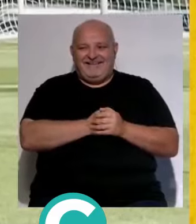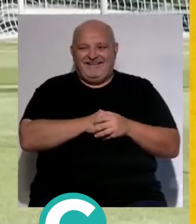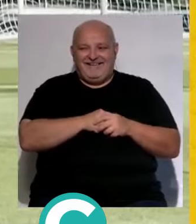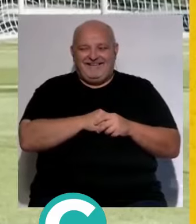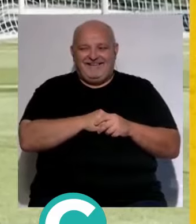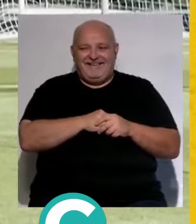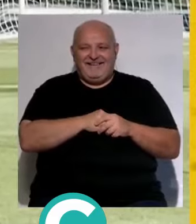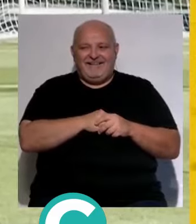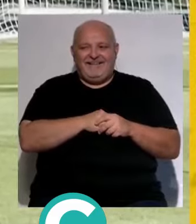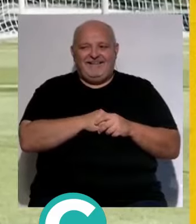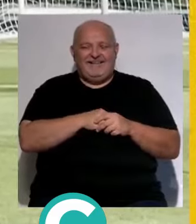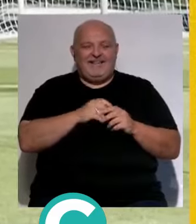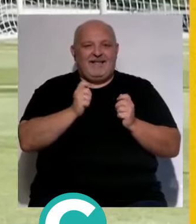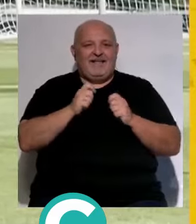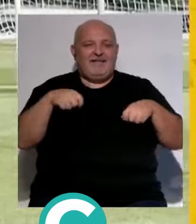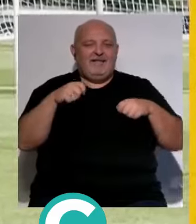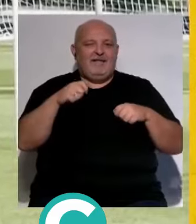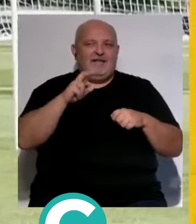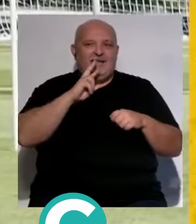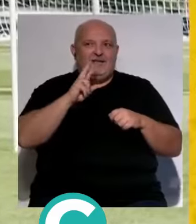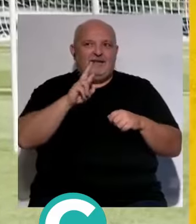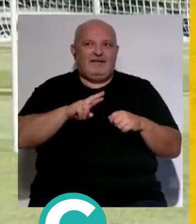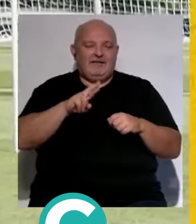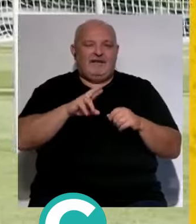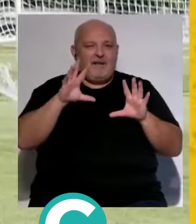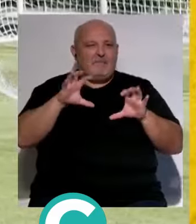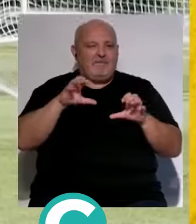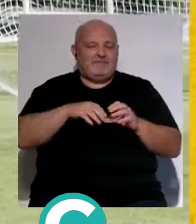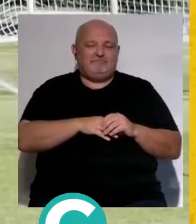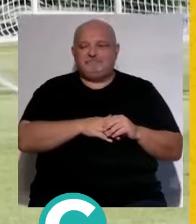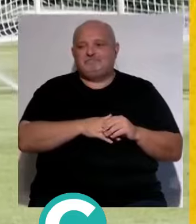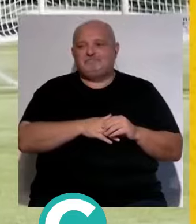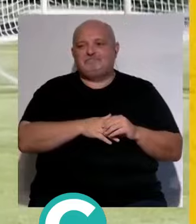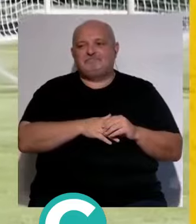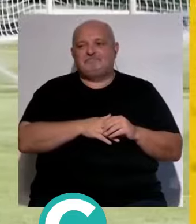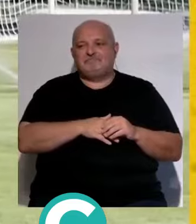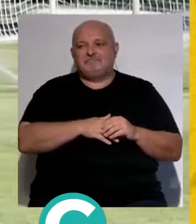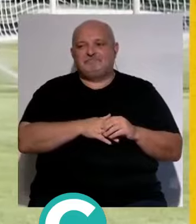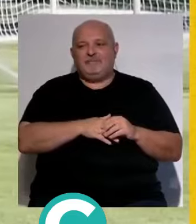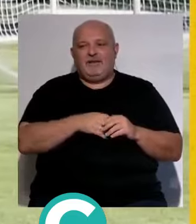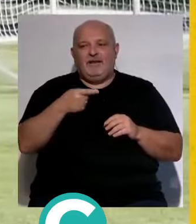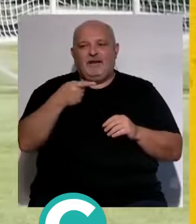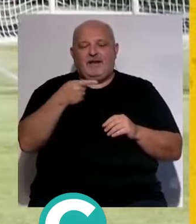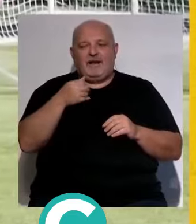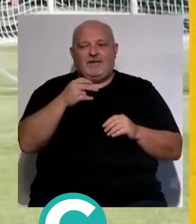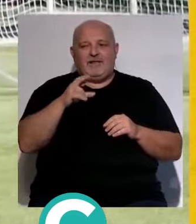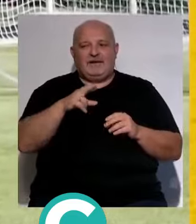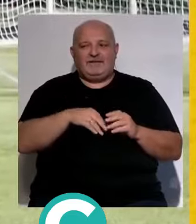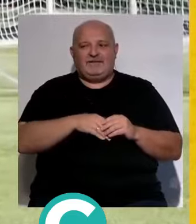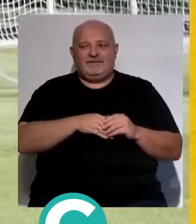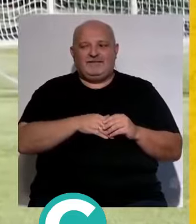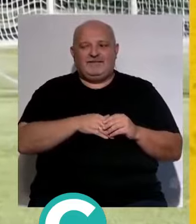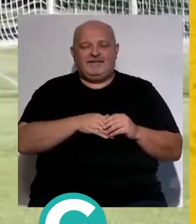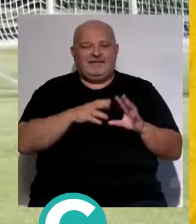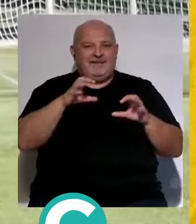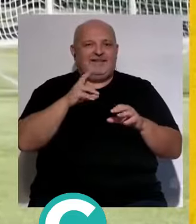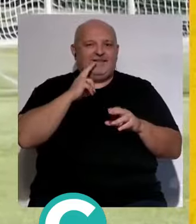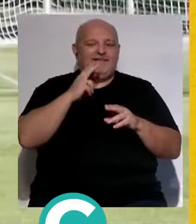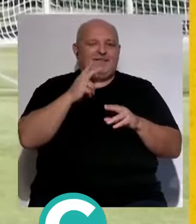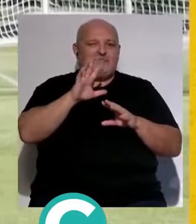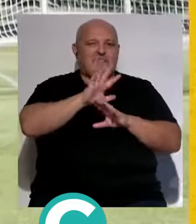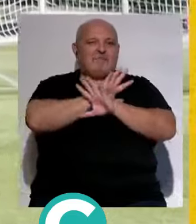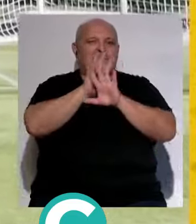Pero sí, sobre todo... El del Albacete me va a tardar en aprenderme. Sobre todo, aparte de esos futbolistas... La URS. Aparte de los futbolistas que ha dicho Jesús,